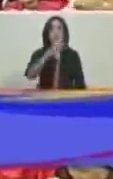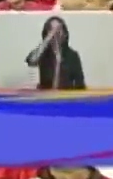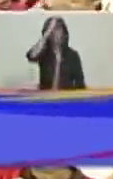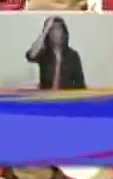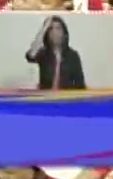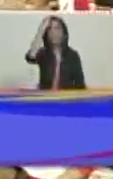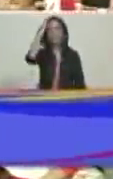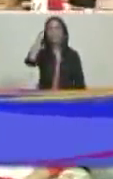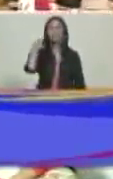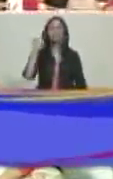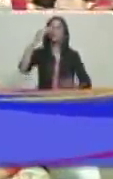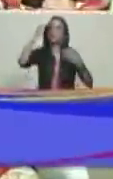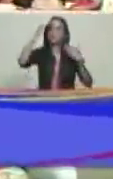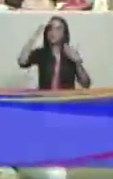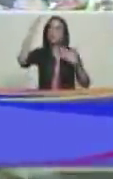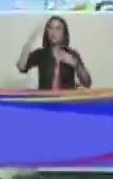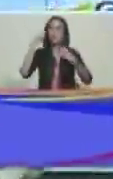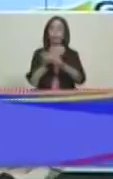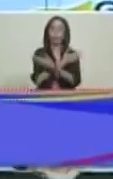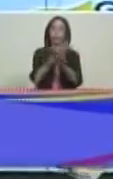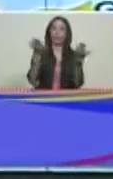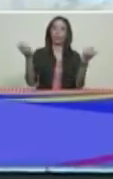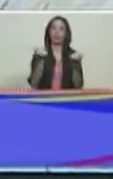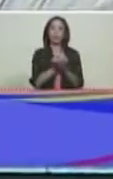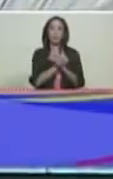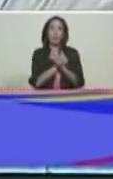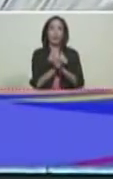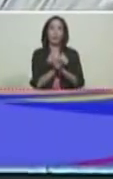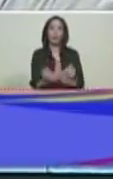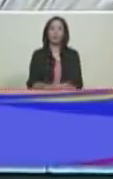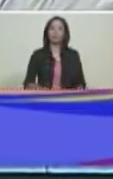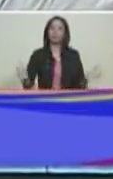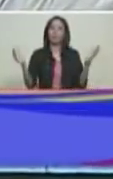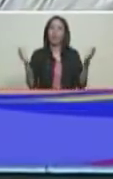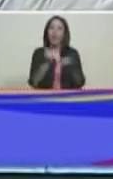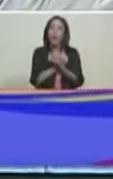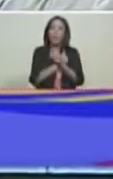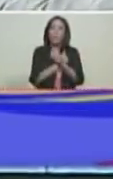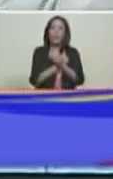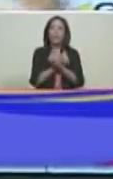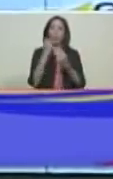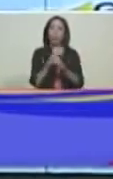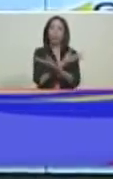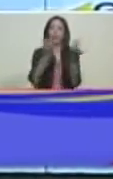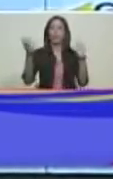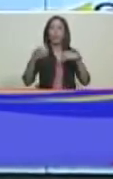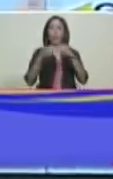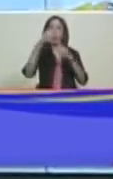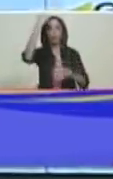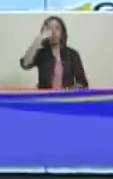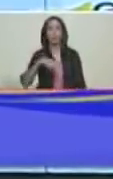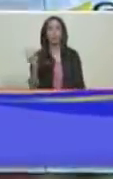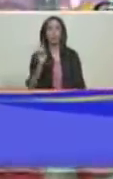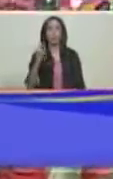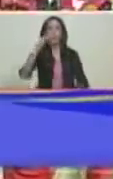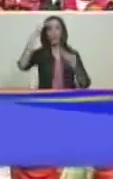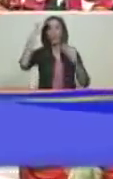Bueno, un saludo amoroso y un gran abrazo a todos. El movimiento Somos Venezuela.